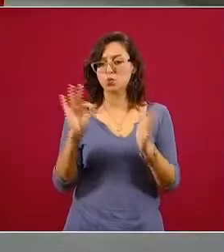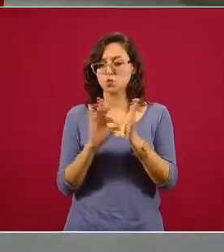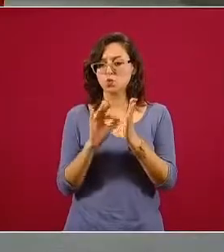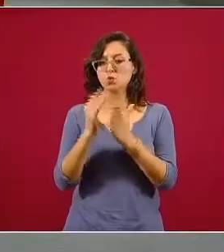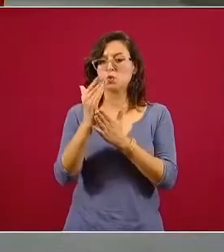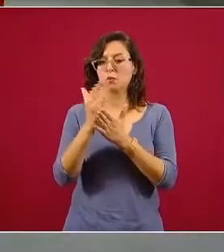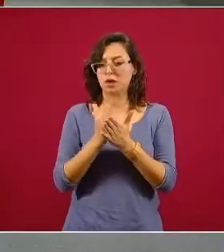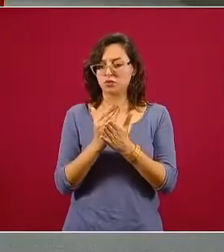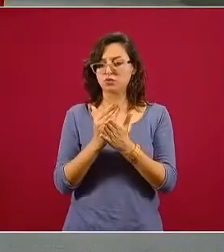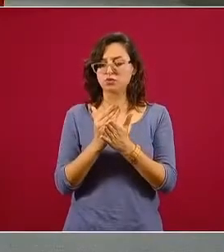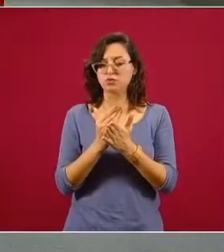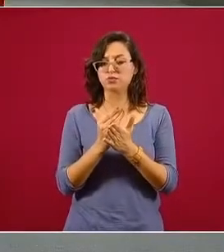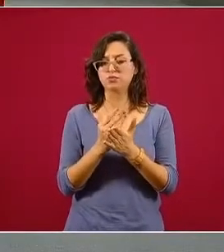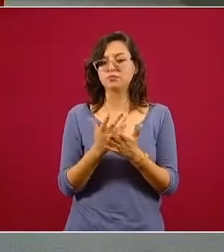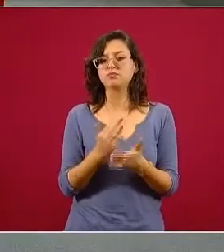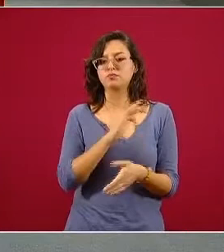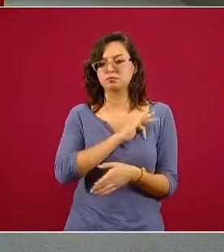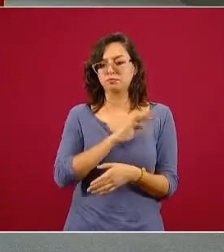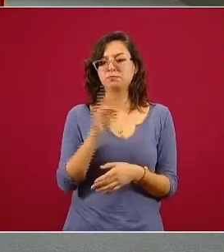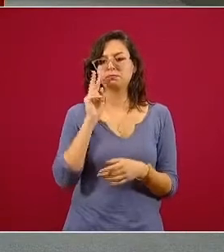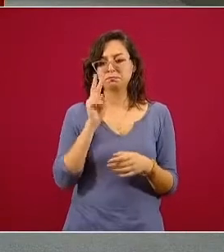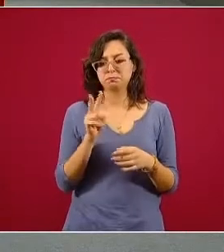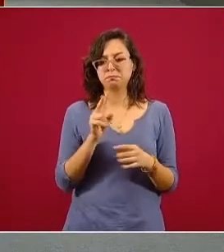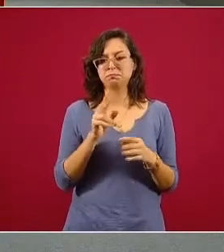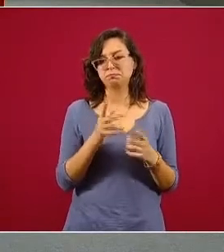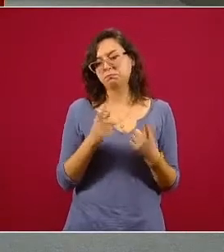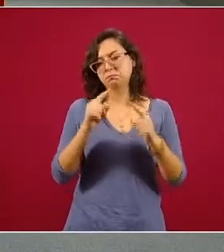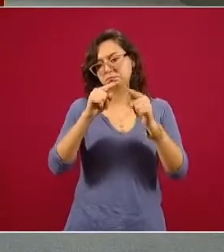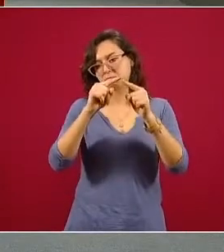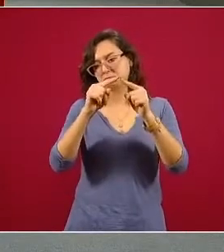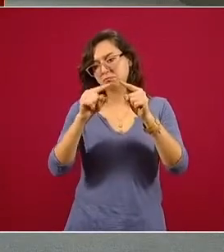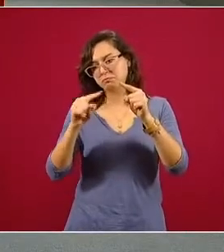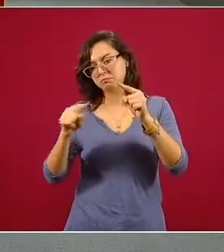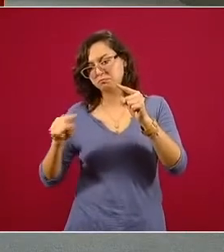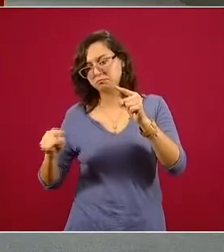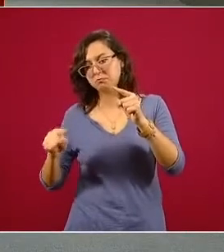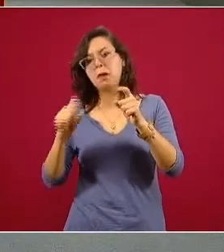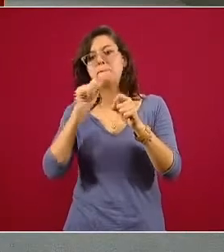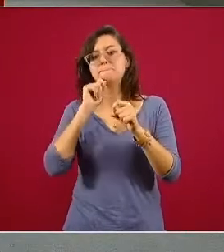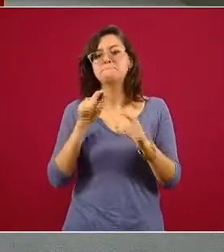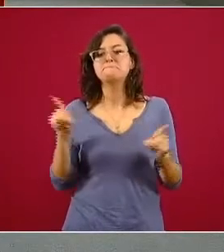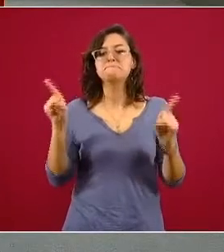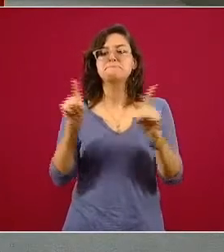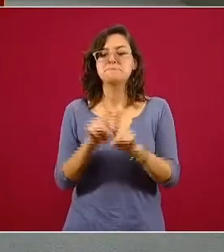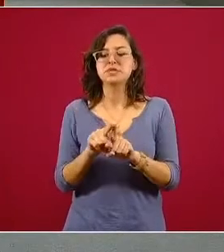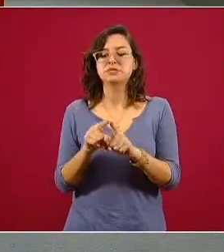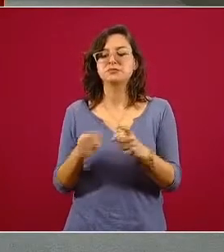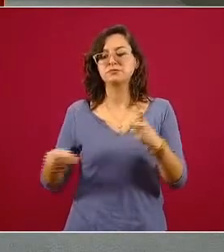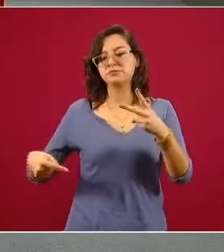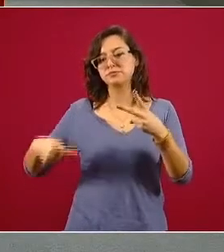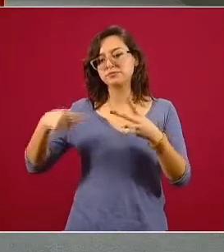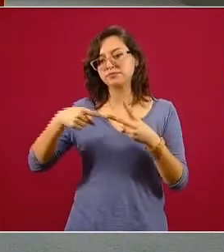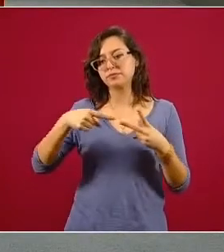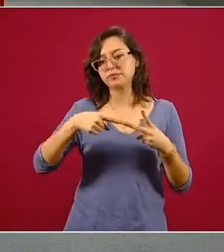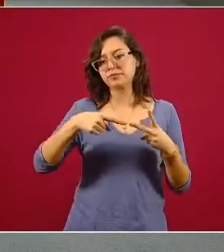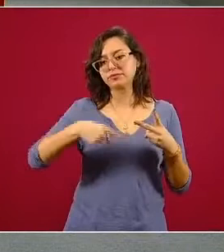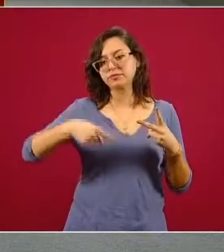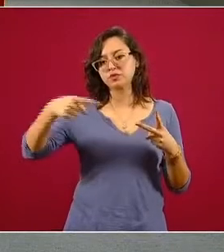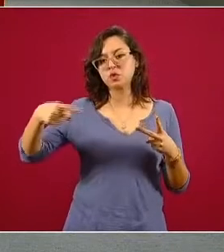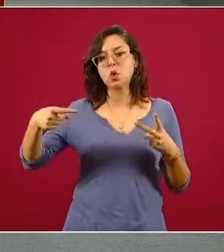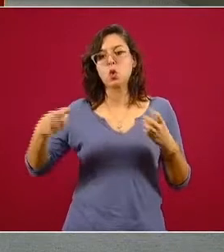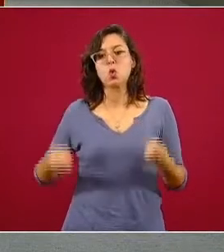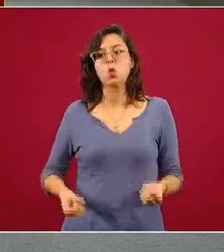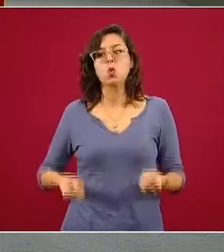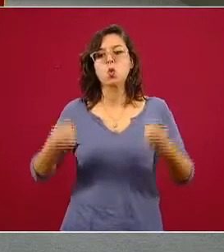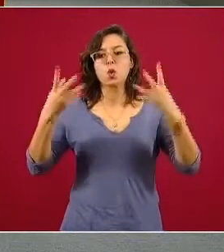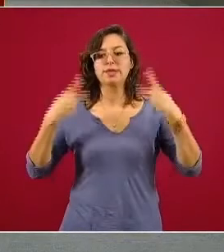todavía con esa imagen descendente. Igualmente estamos graficando las personas que se han recuperado